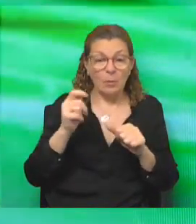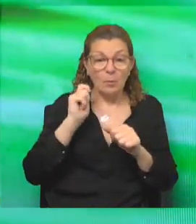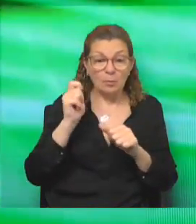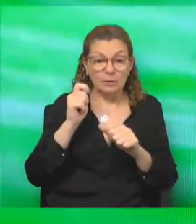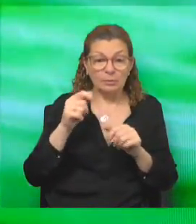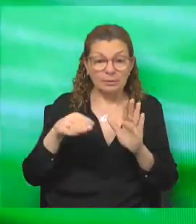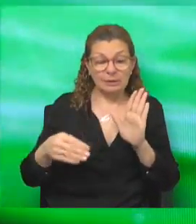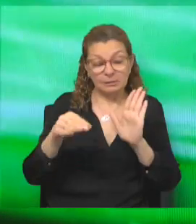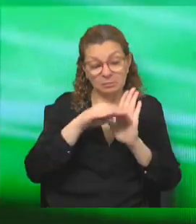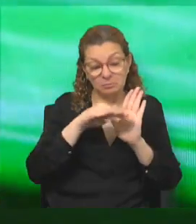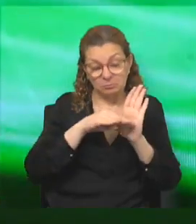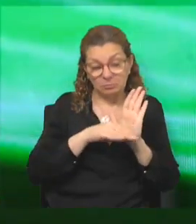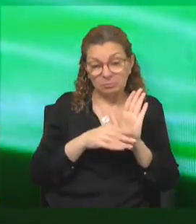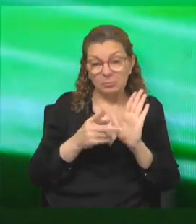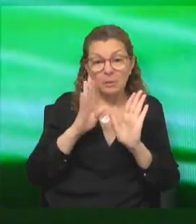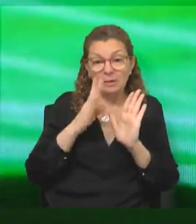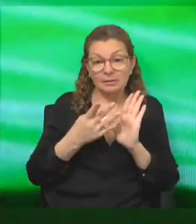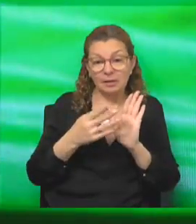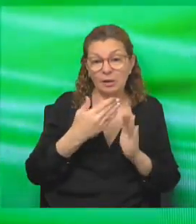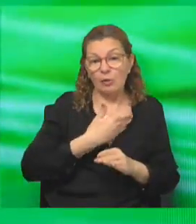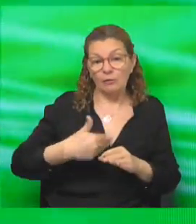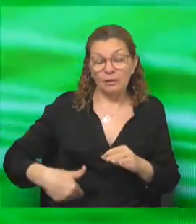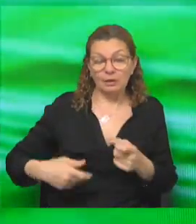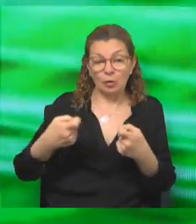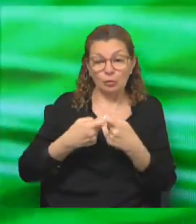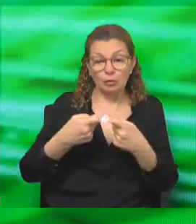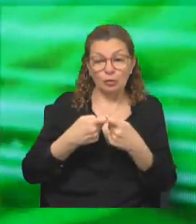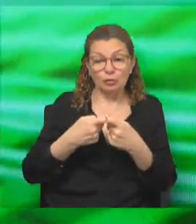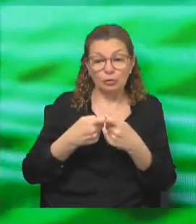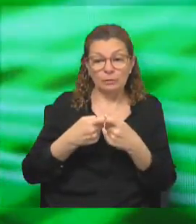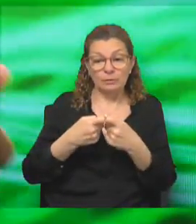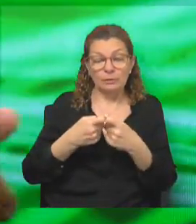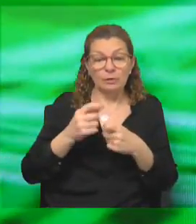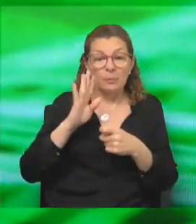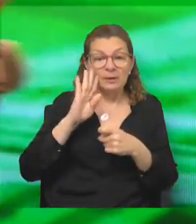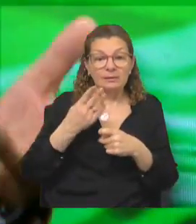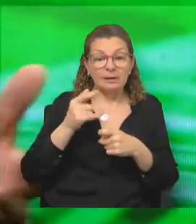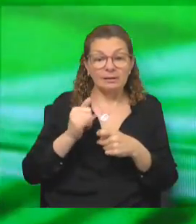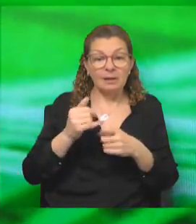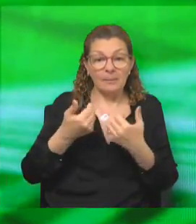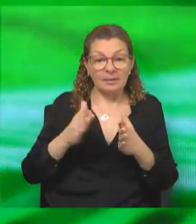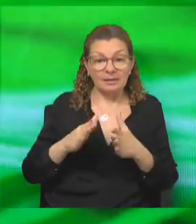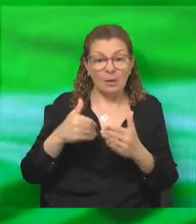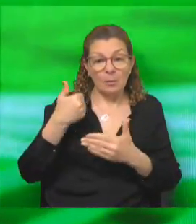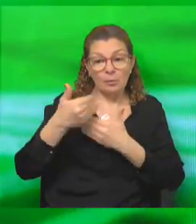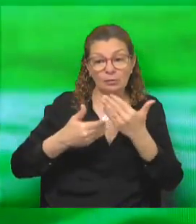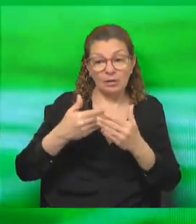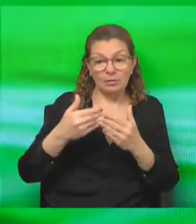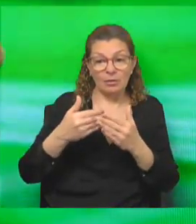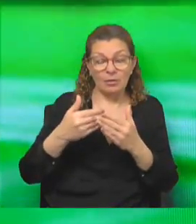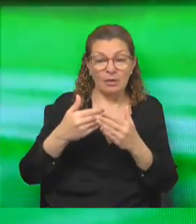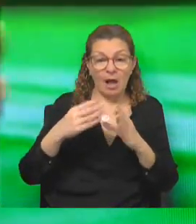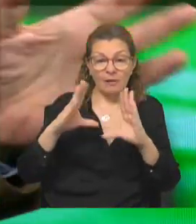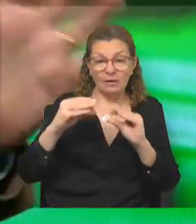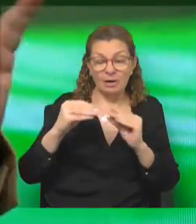tenían que estar en el próximo periodo de gobierno de coalición este y nos parecía que podíamos empezar un proceso de diálogo